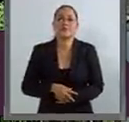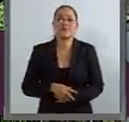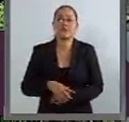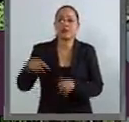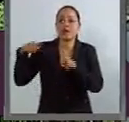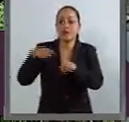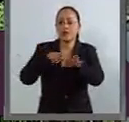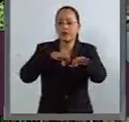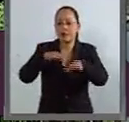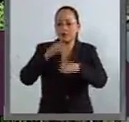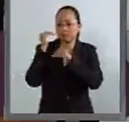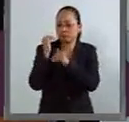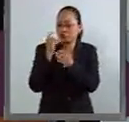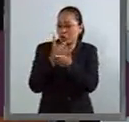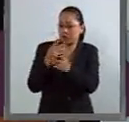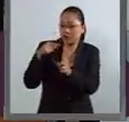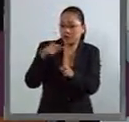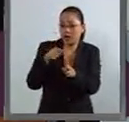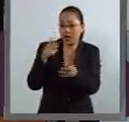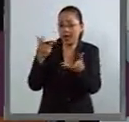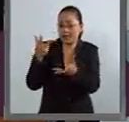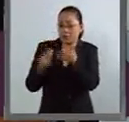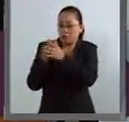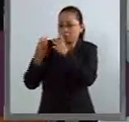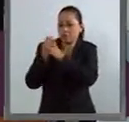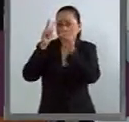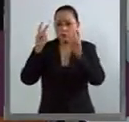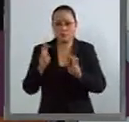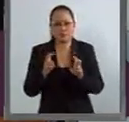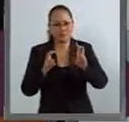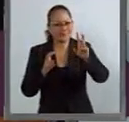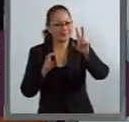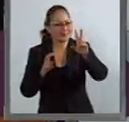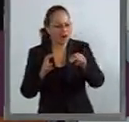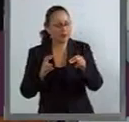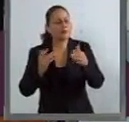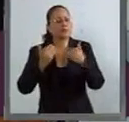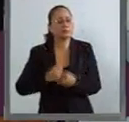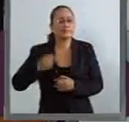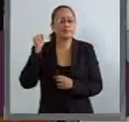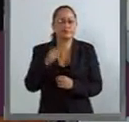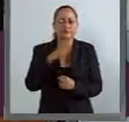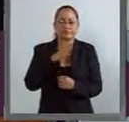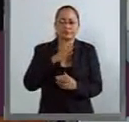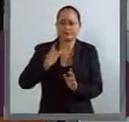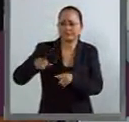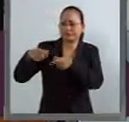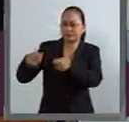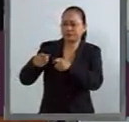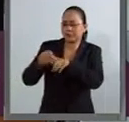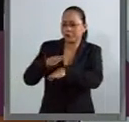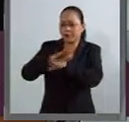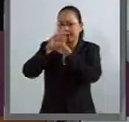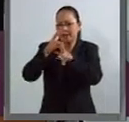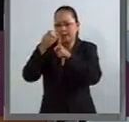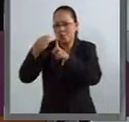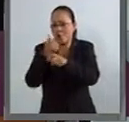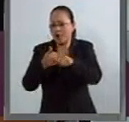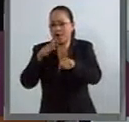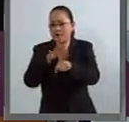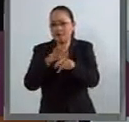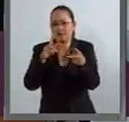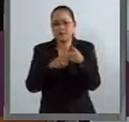desempeño no se limitó a la generación de contenidos, sino que ocupó posiciones administrativas y